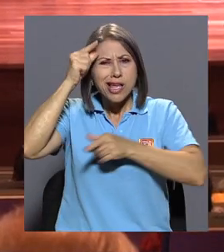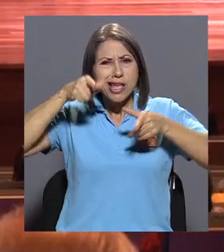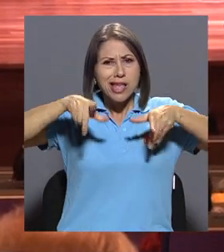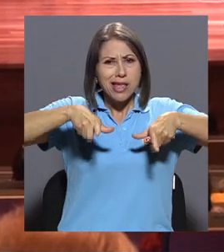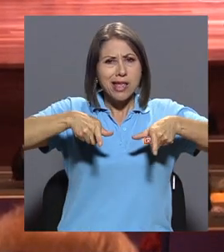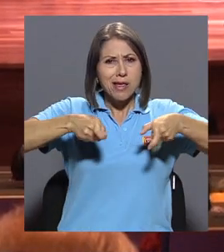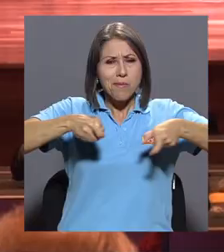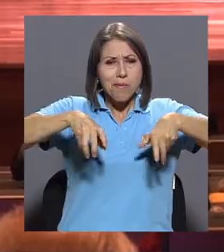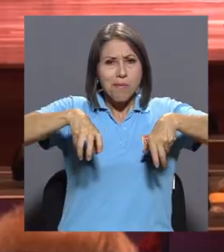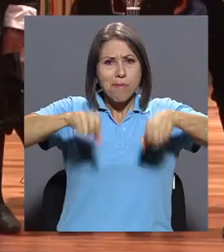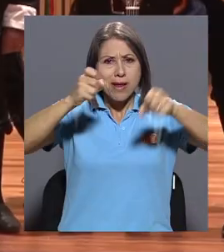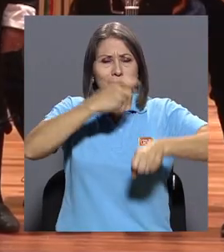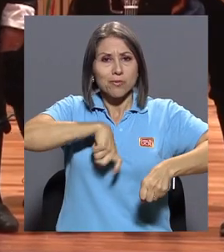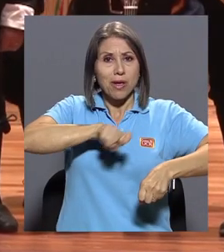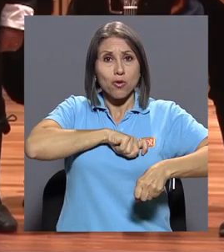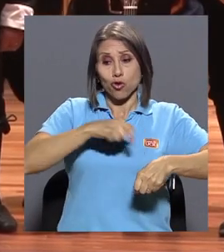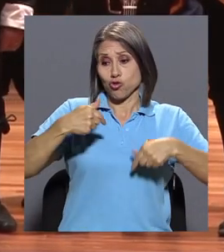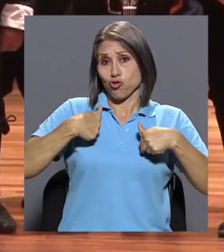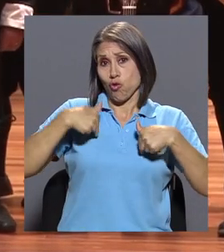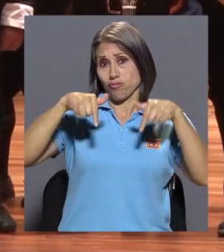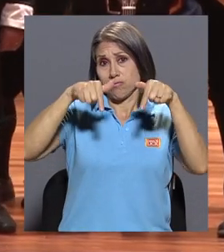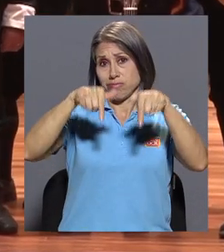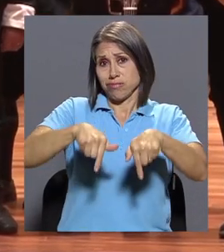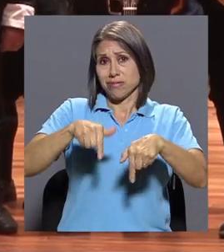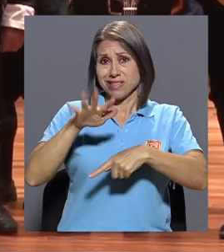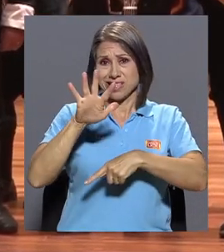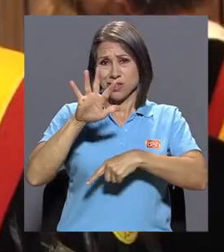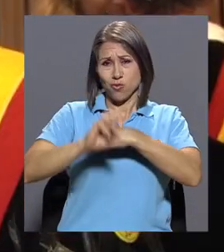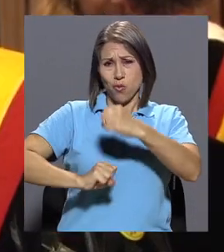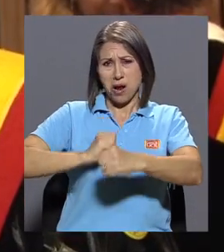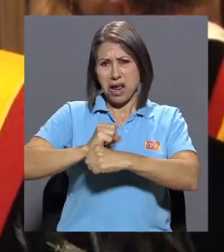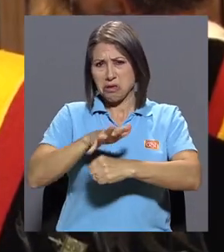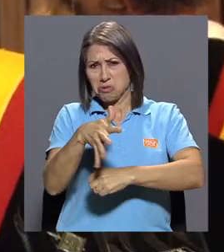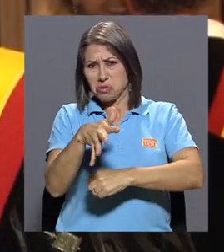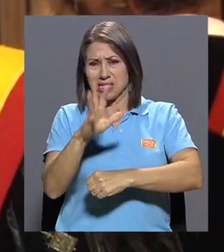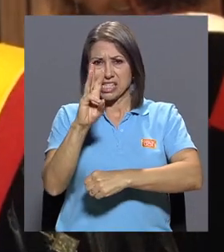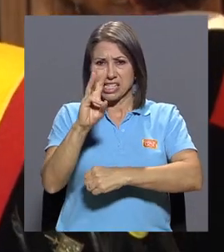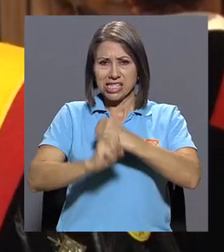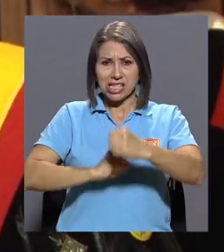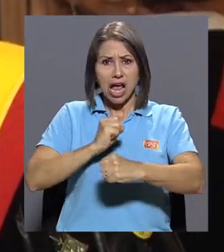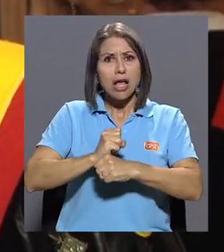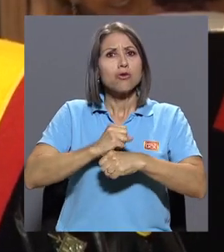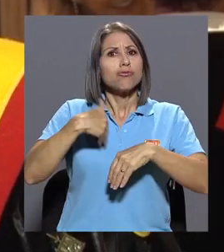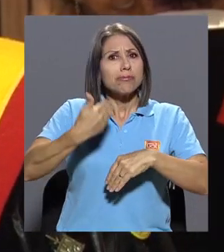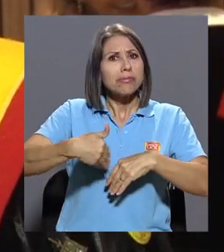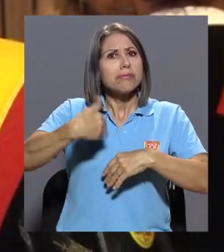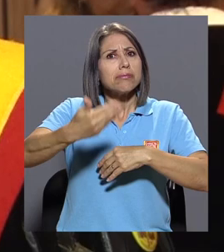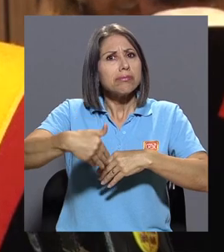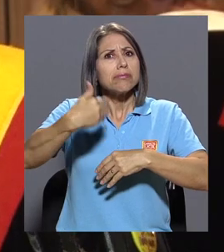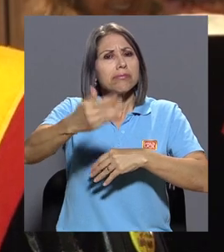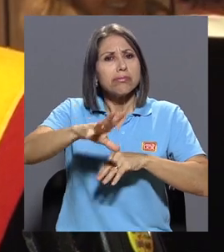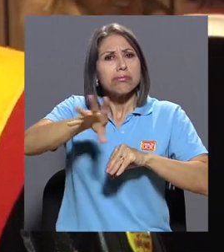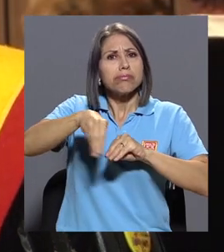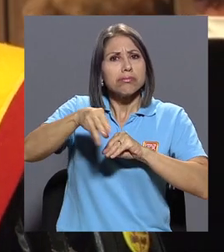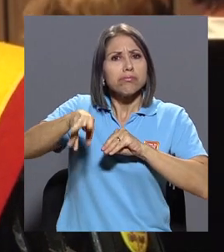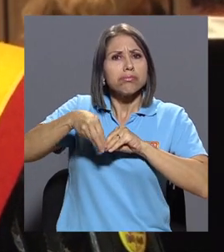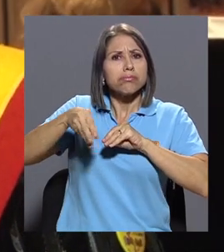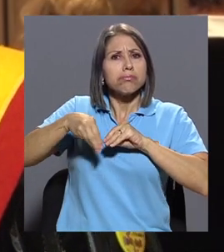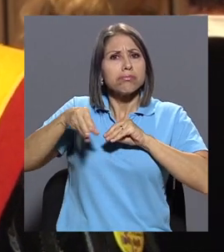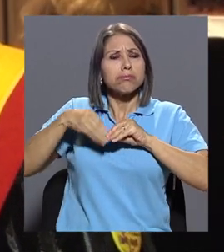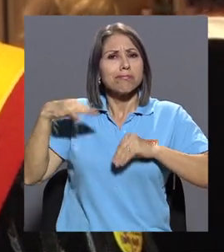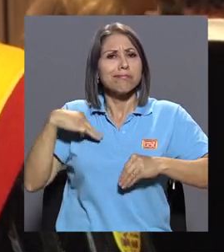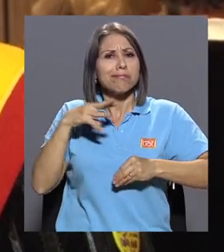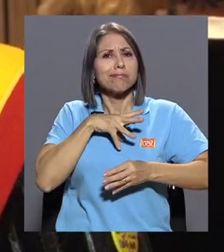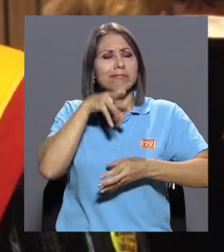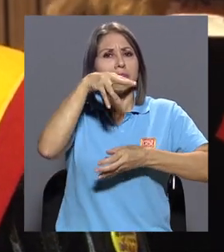llevo 5 o 6 años aquí y cada día va aumentando el número de miembros y